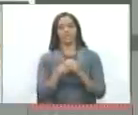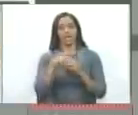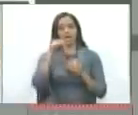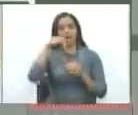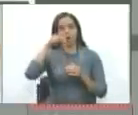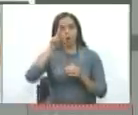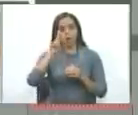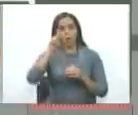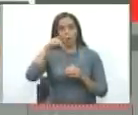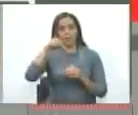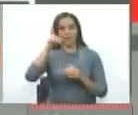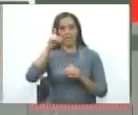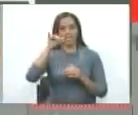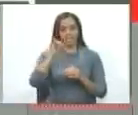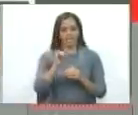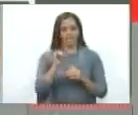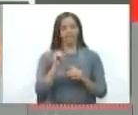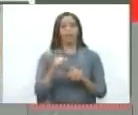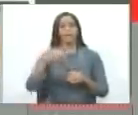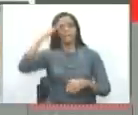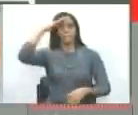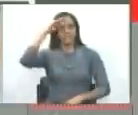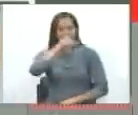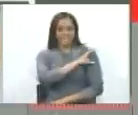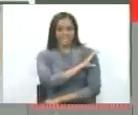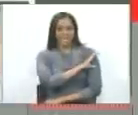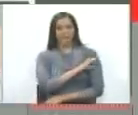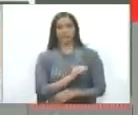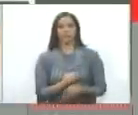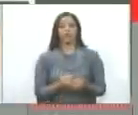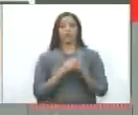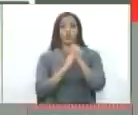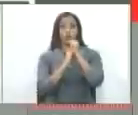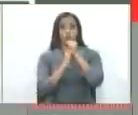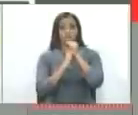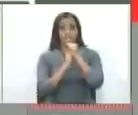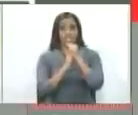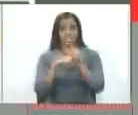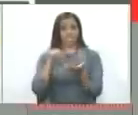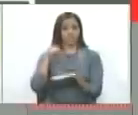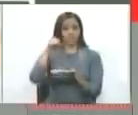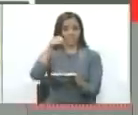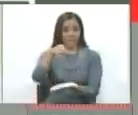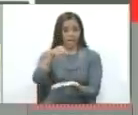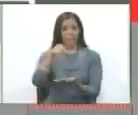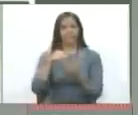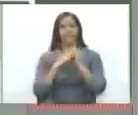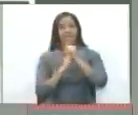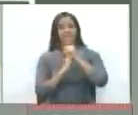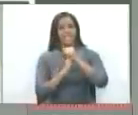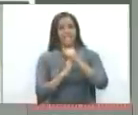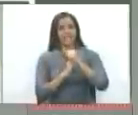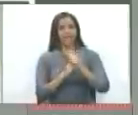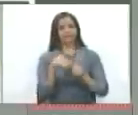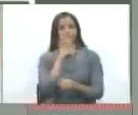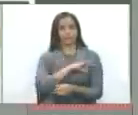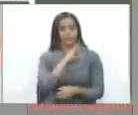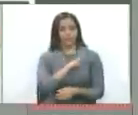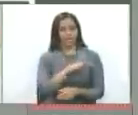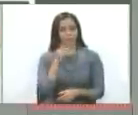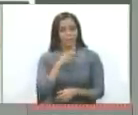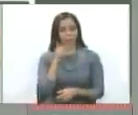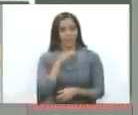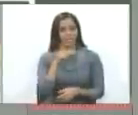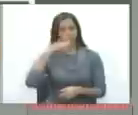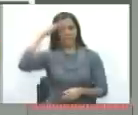integral, las UPD, milicianos y milicianas, los líderes de los CLAP, el liderazgo social, político, militar del